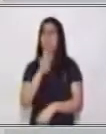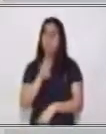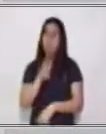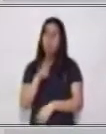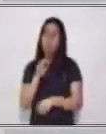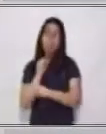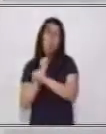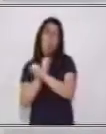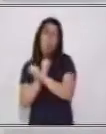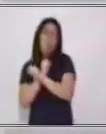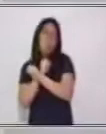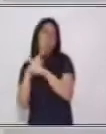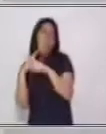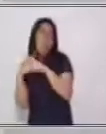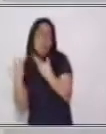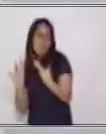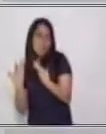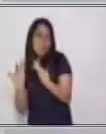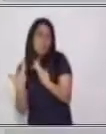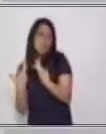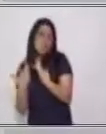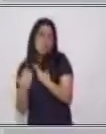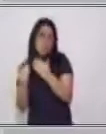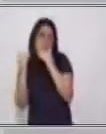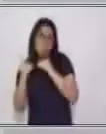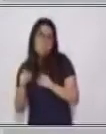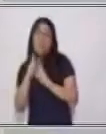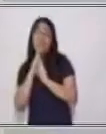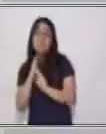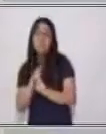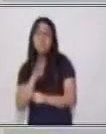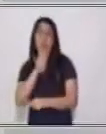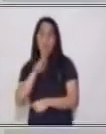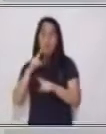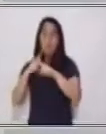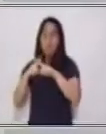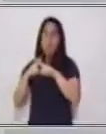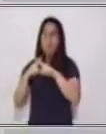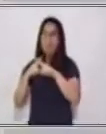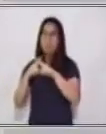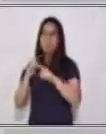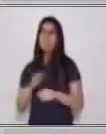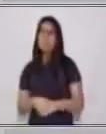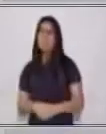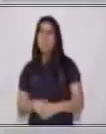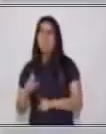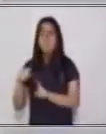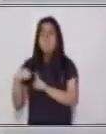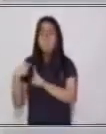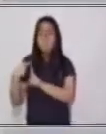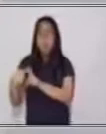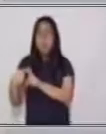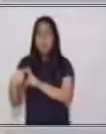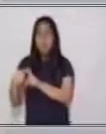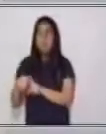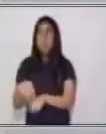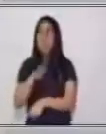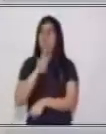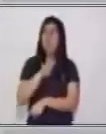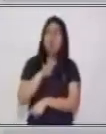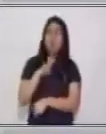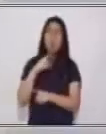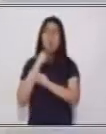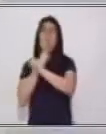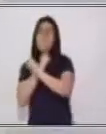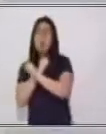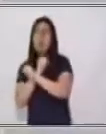cuadrados, luego 4x es menos 4x más, ¿verdad? Pasamos este al otro